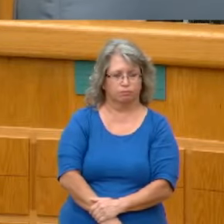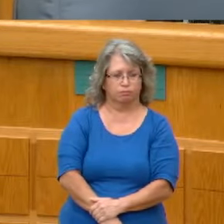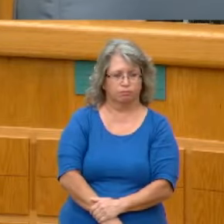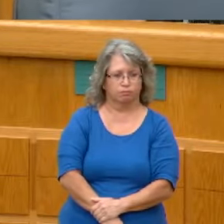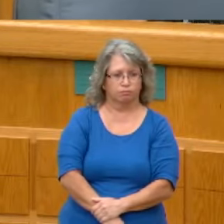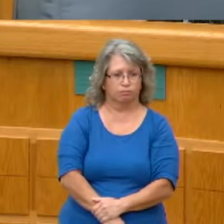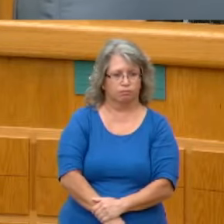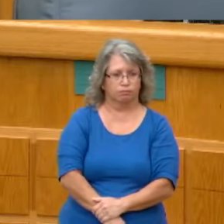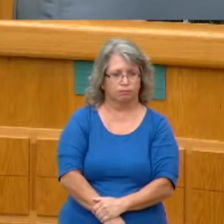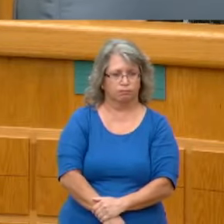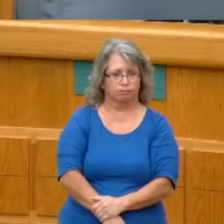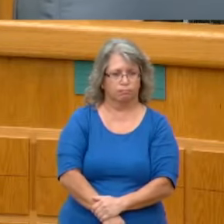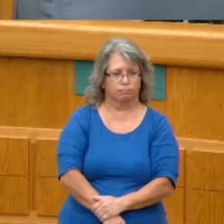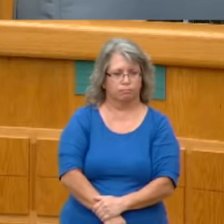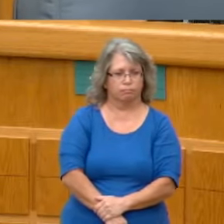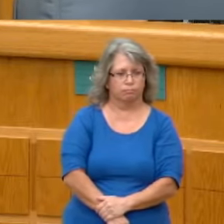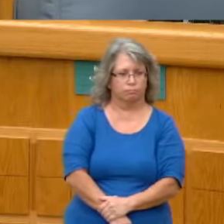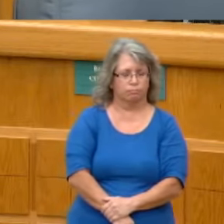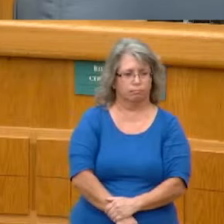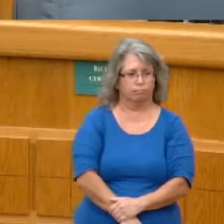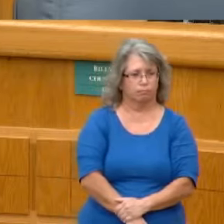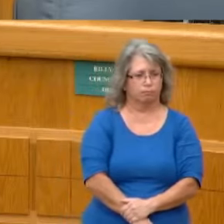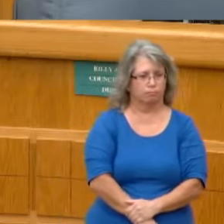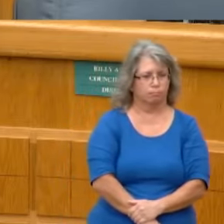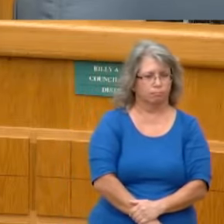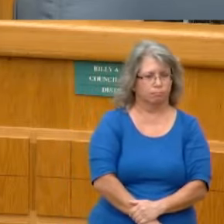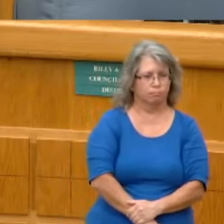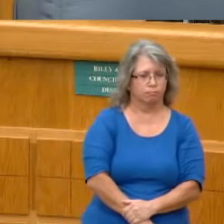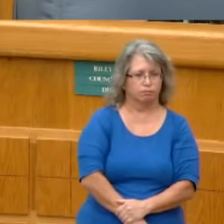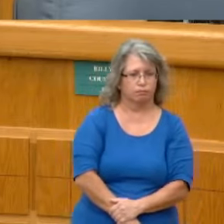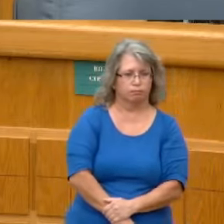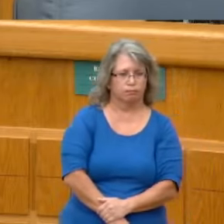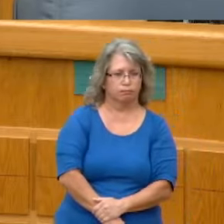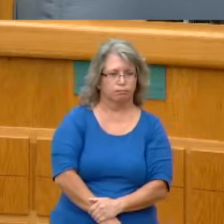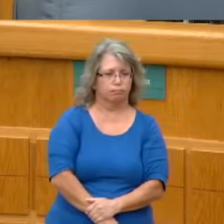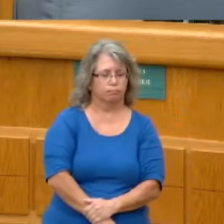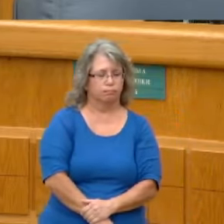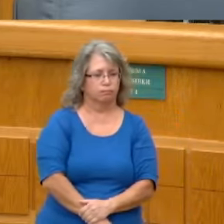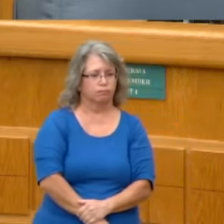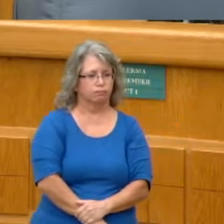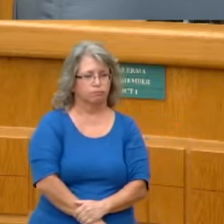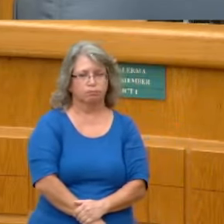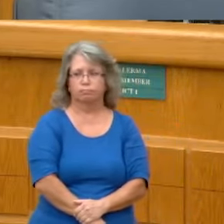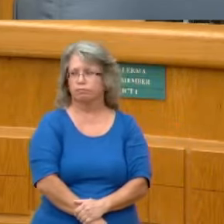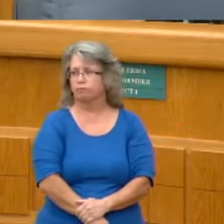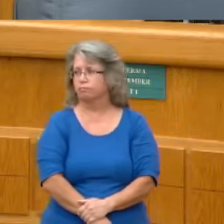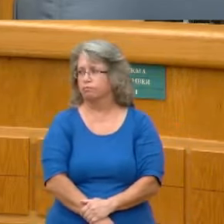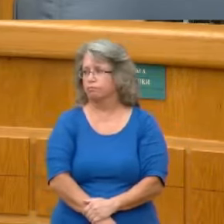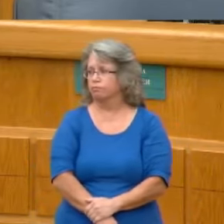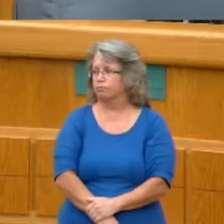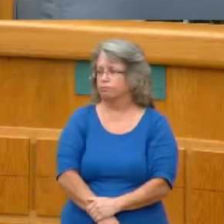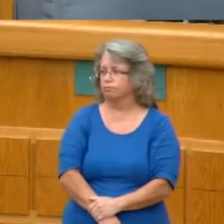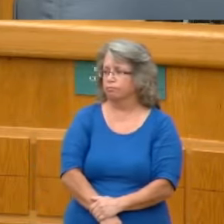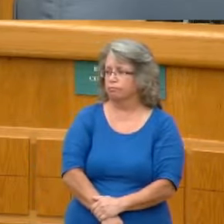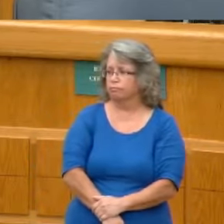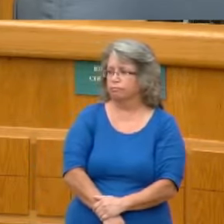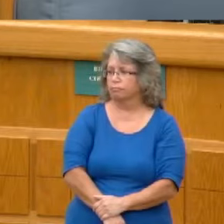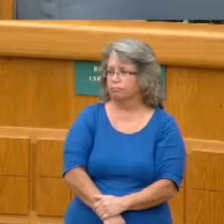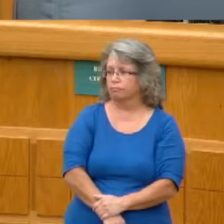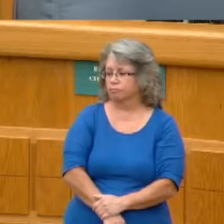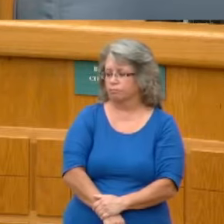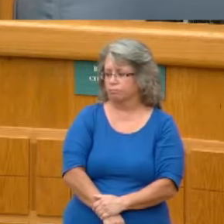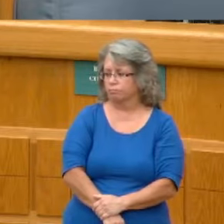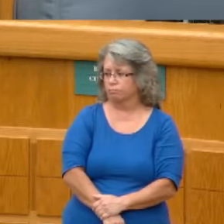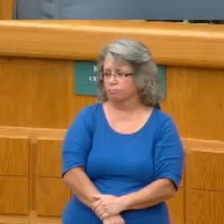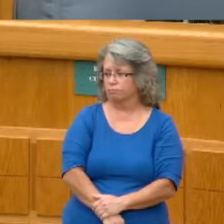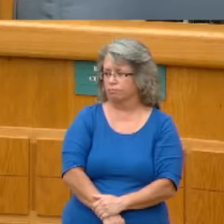Palmera. Este cuenta con el mismo horario del Centro Comercial. También aquí se están administrando terceras dosis para quienes califican. El Centro para